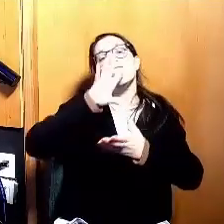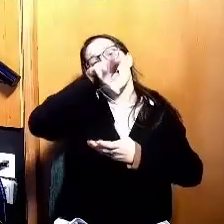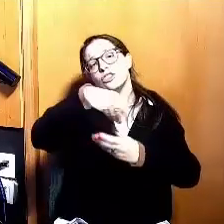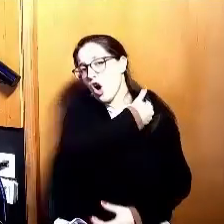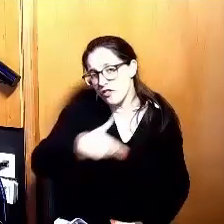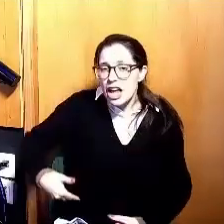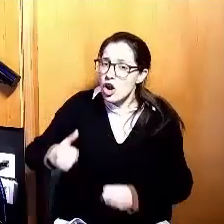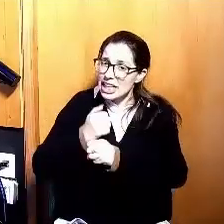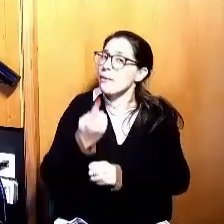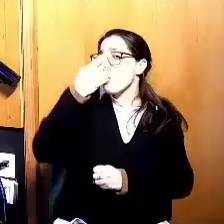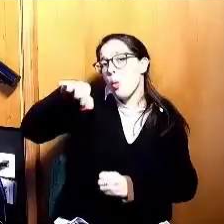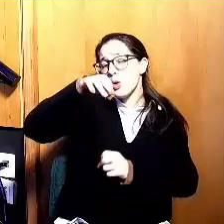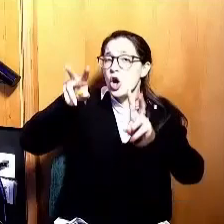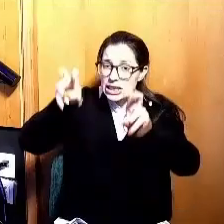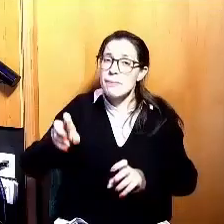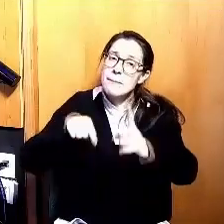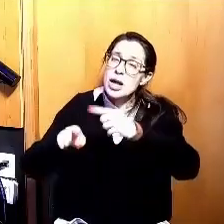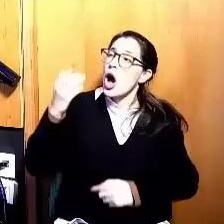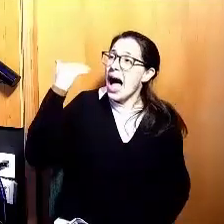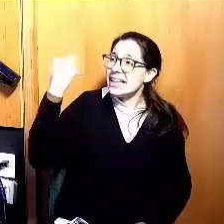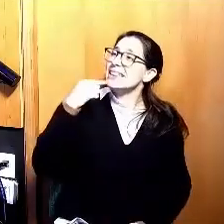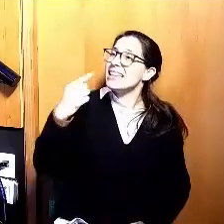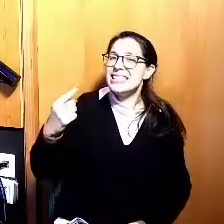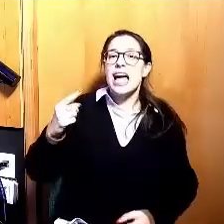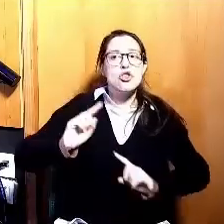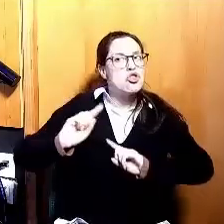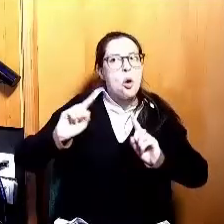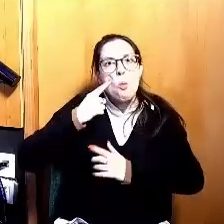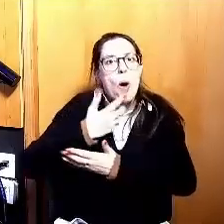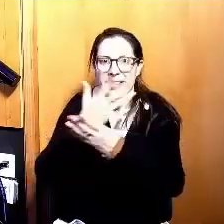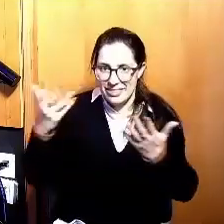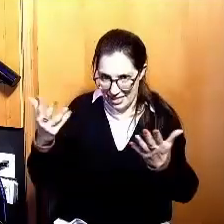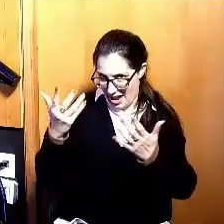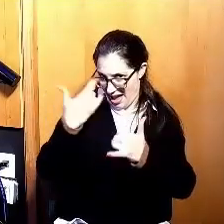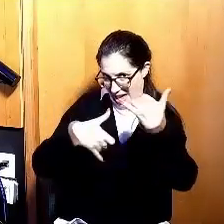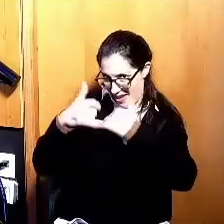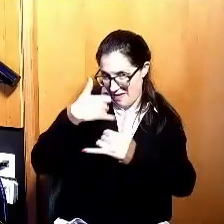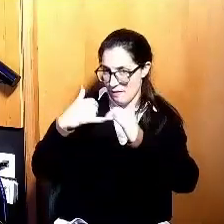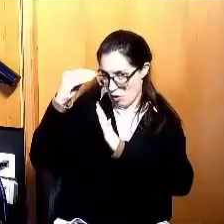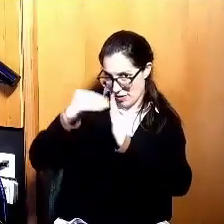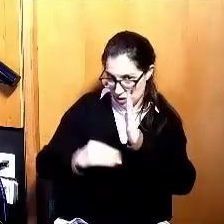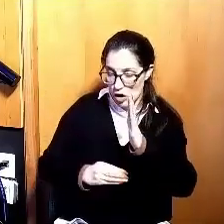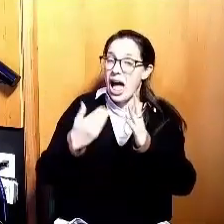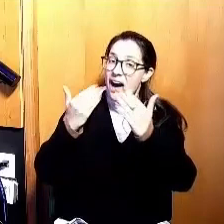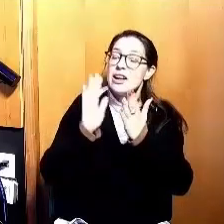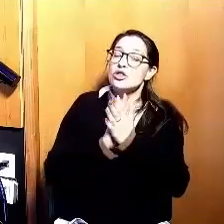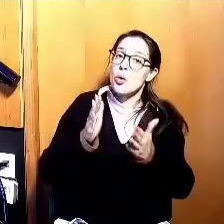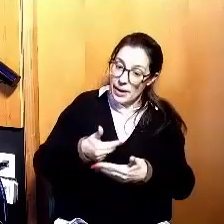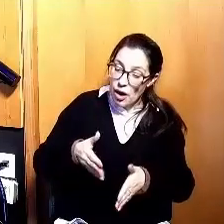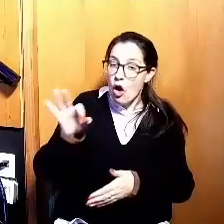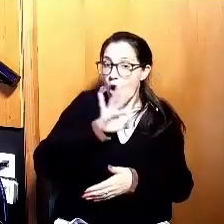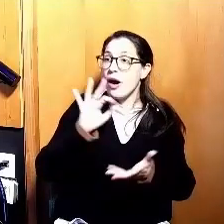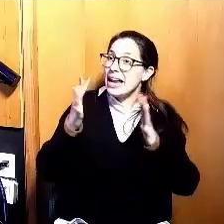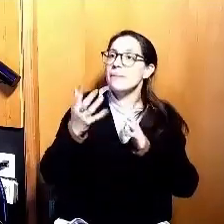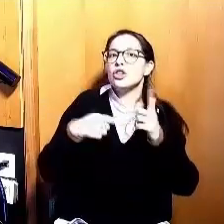temática pero no se autorreferenciaban como organizaciones de datos abiertos, si se habla de su tema, digamos, de género o de cambio climático, se sienten